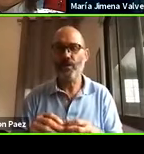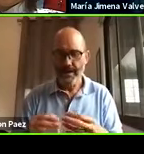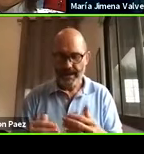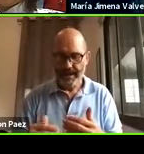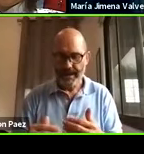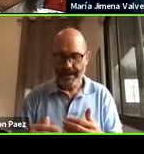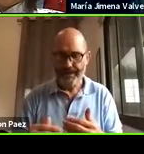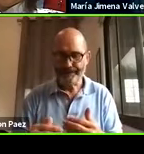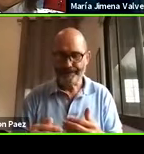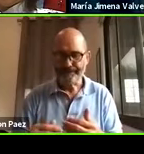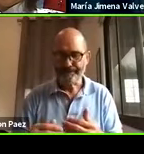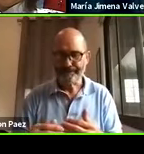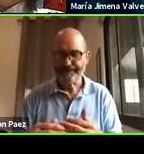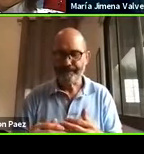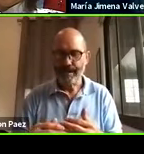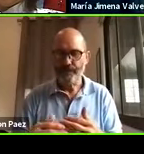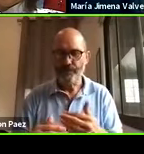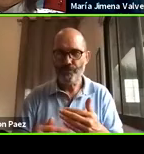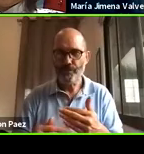con